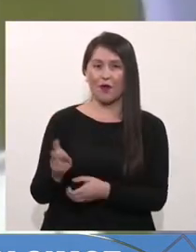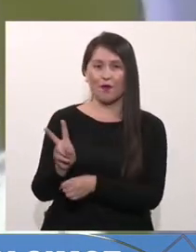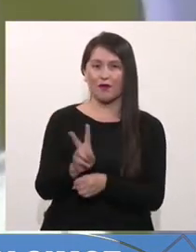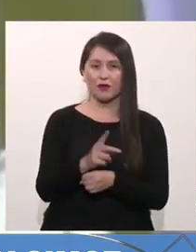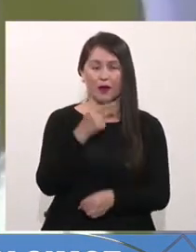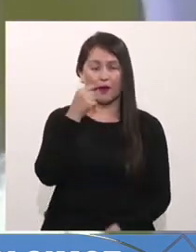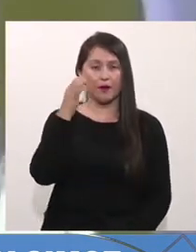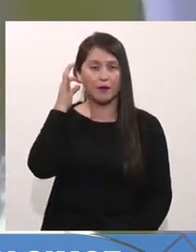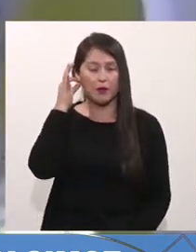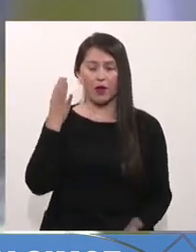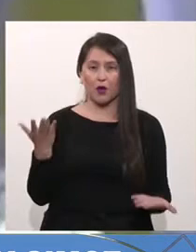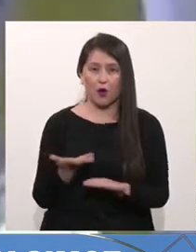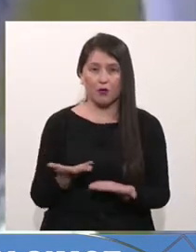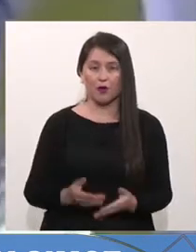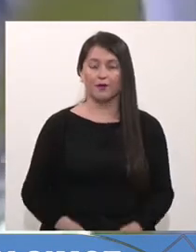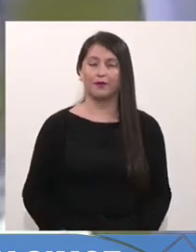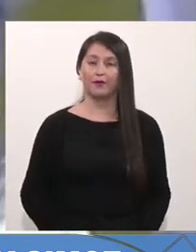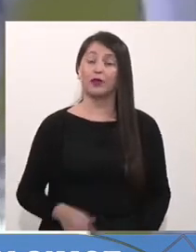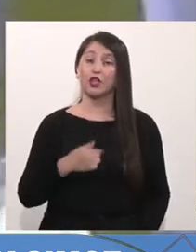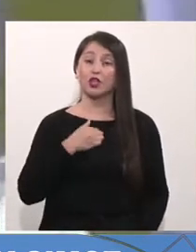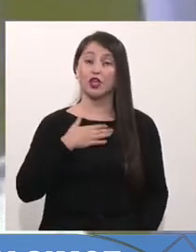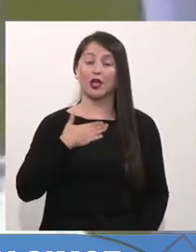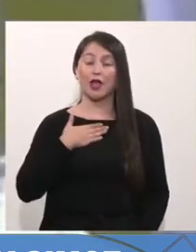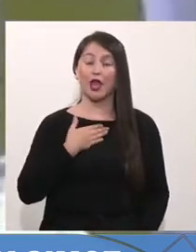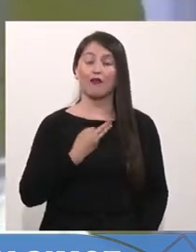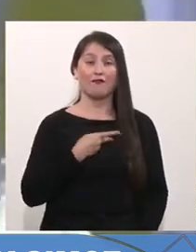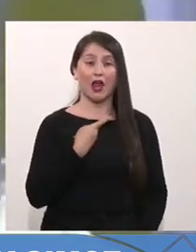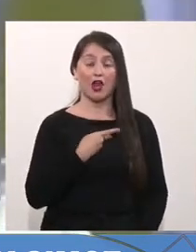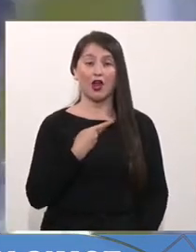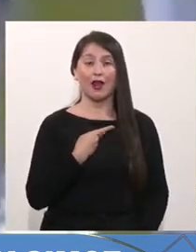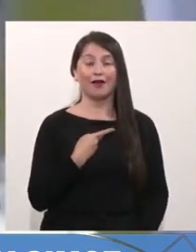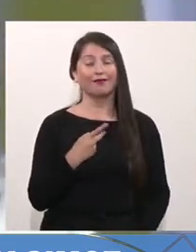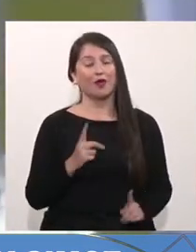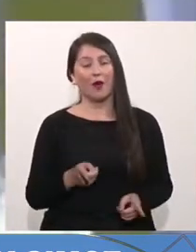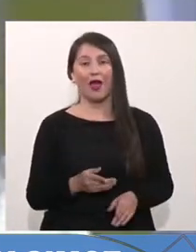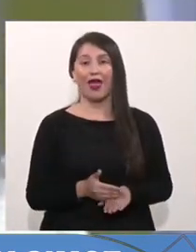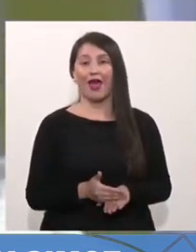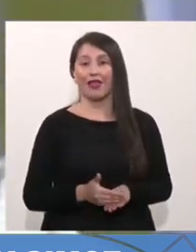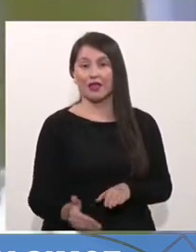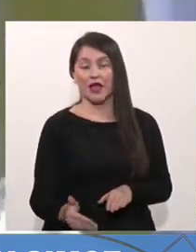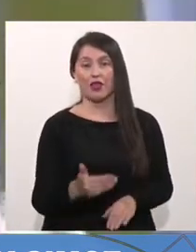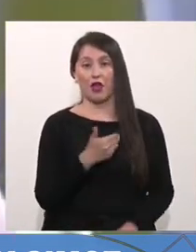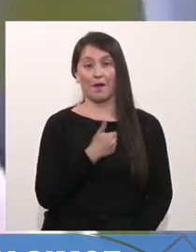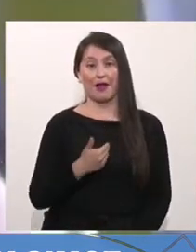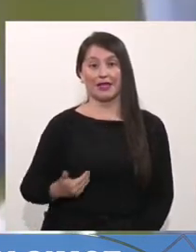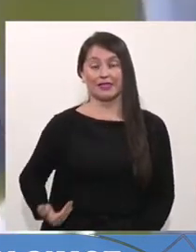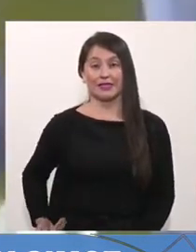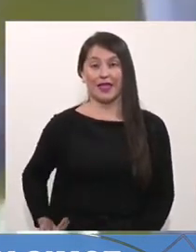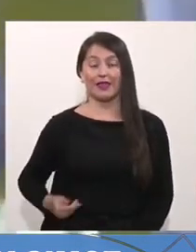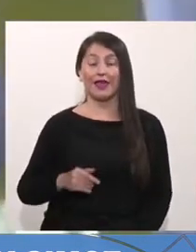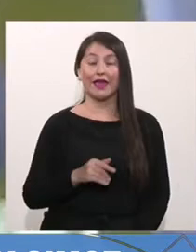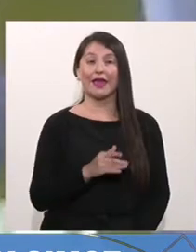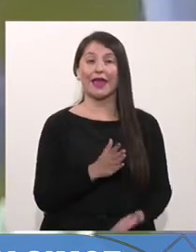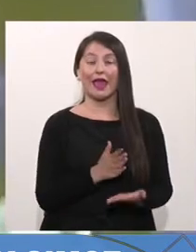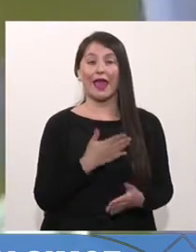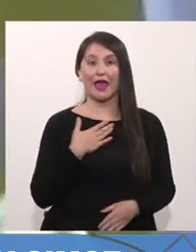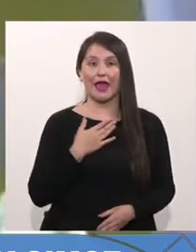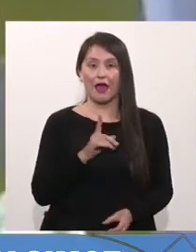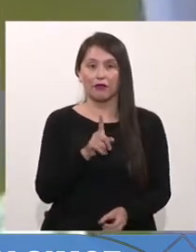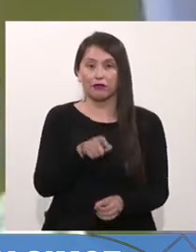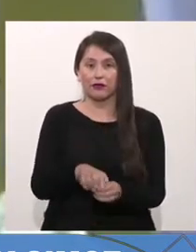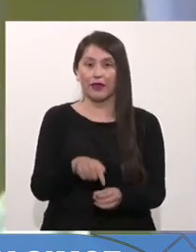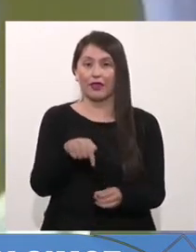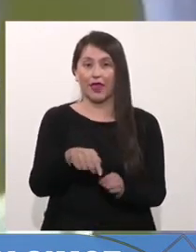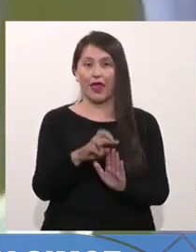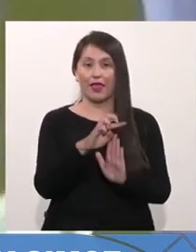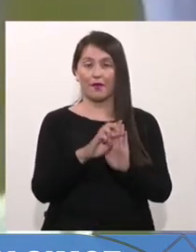quiero valorar, a pesar del atraso, a pesar de la demora que el Ejecutivo ha tenido en hacerse parte